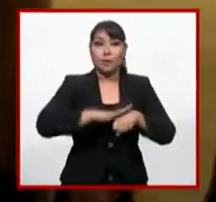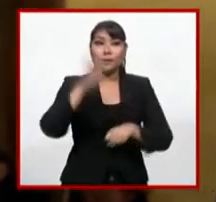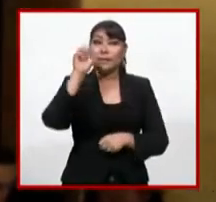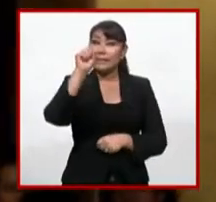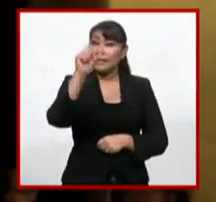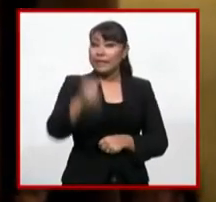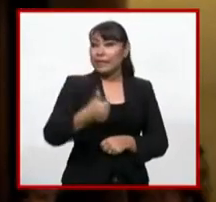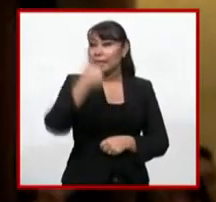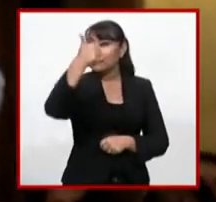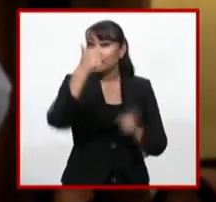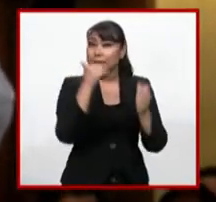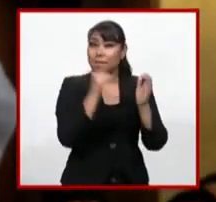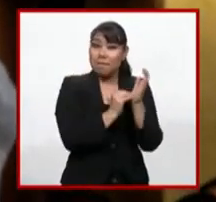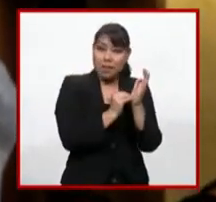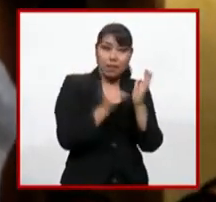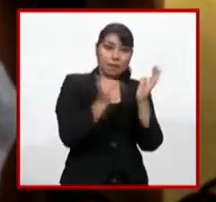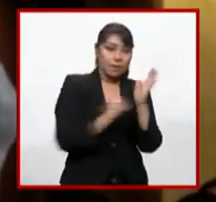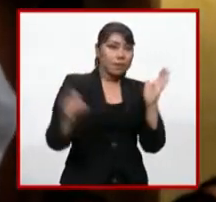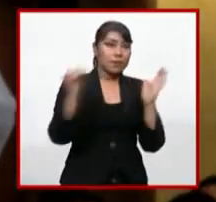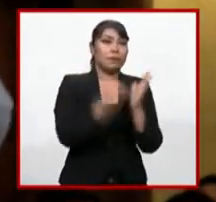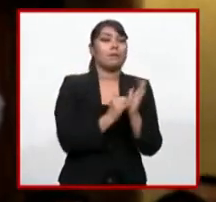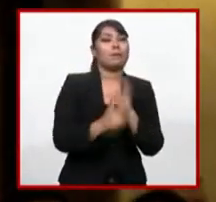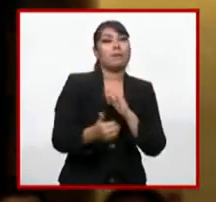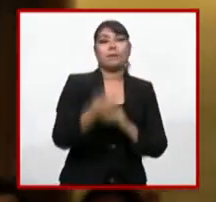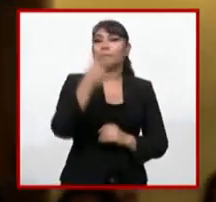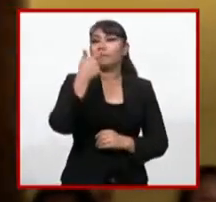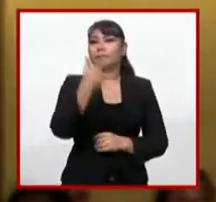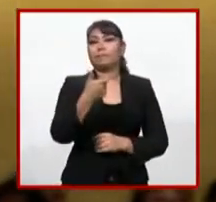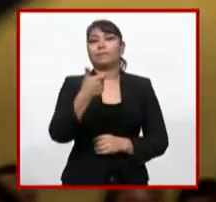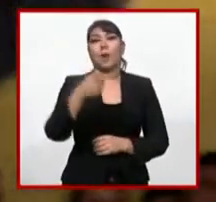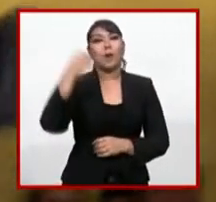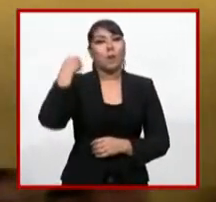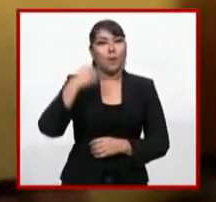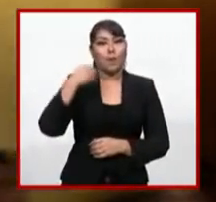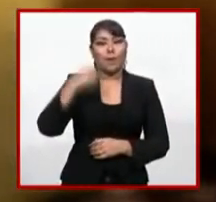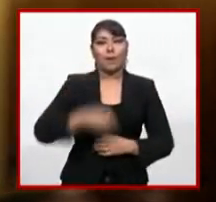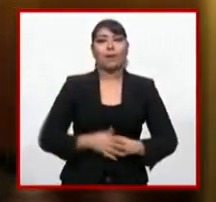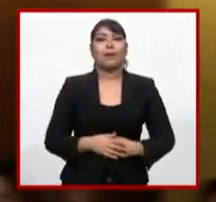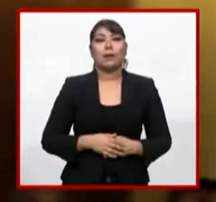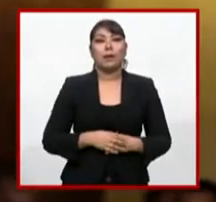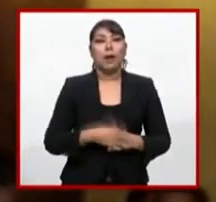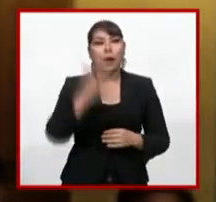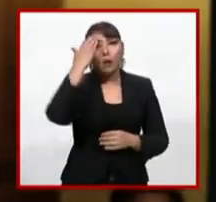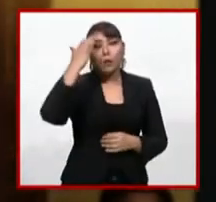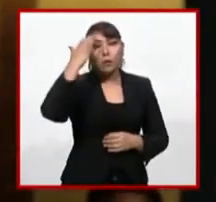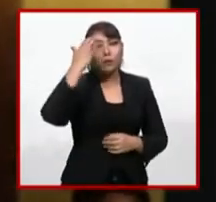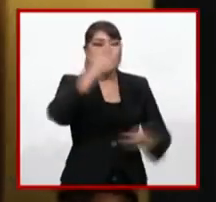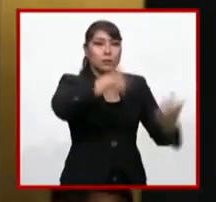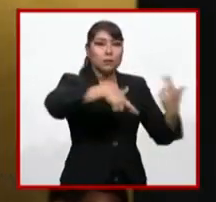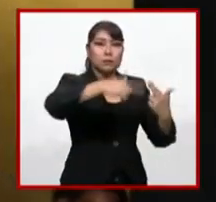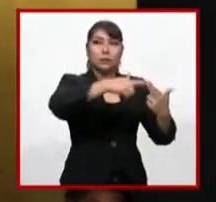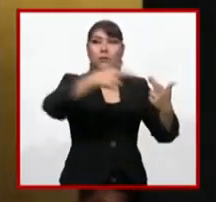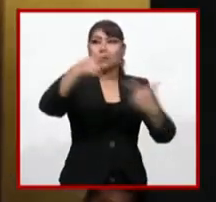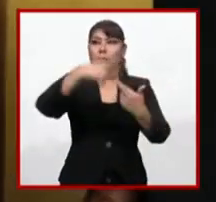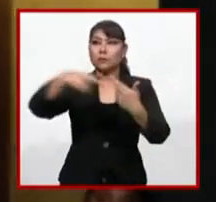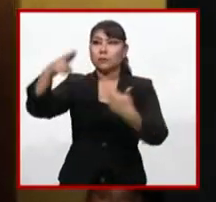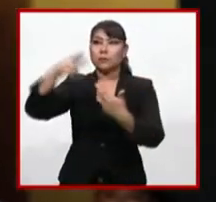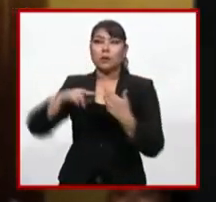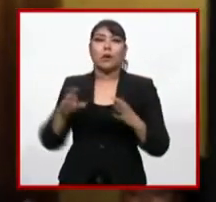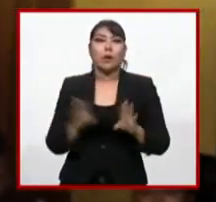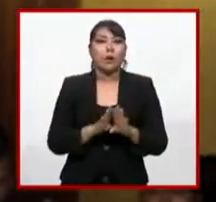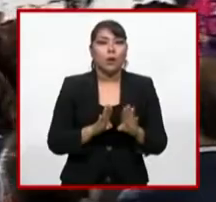mil millones de pesos en Oaxaca. Basta salir a las regiones de Oaxaca y ver cómo hay plazas